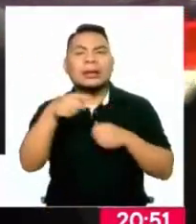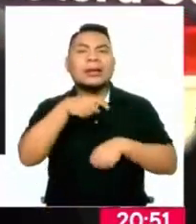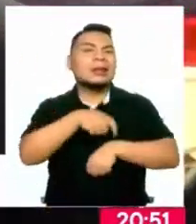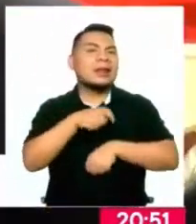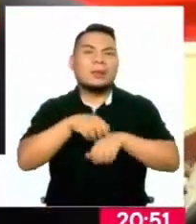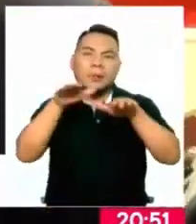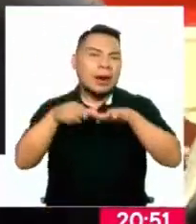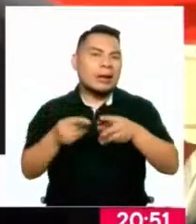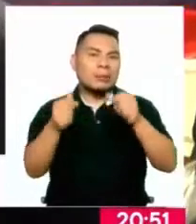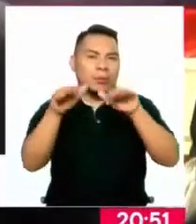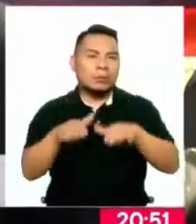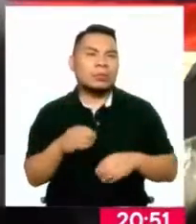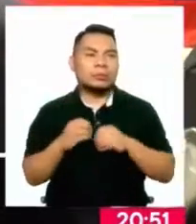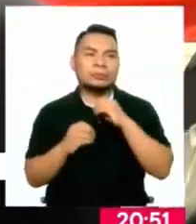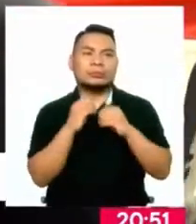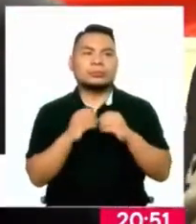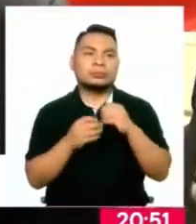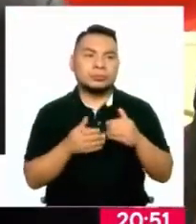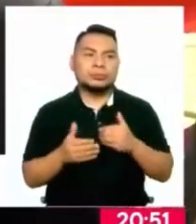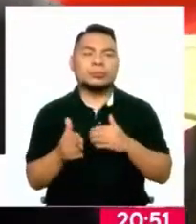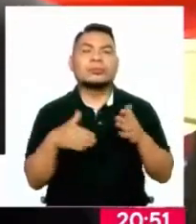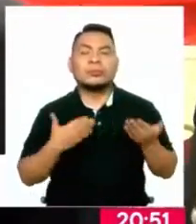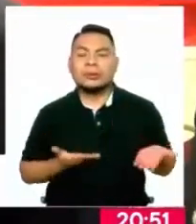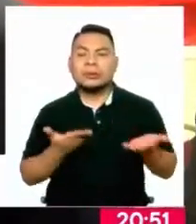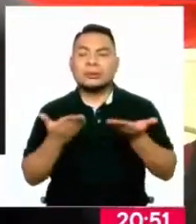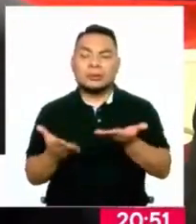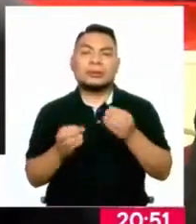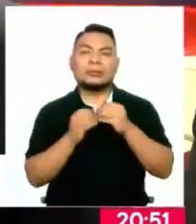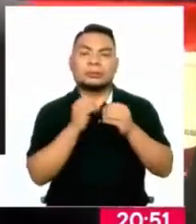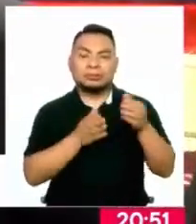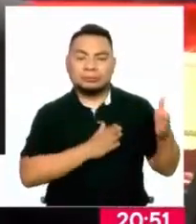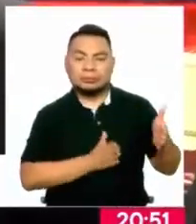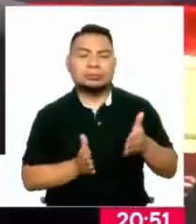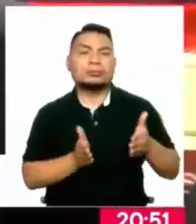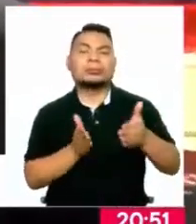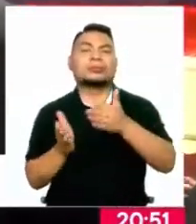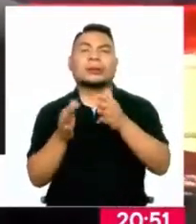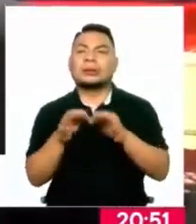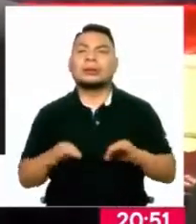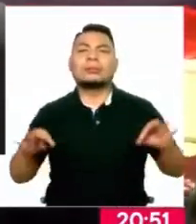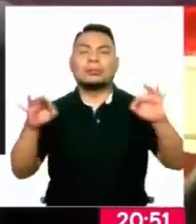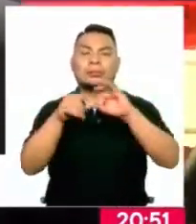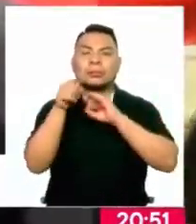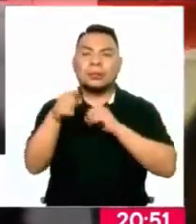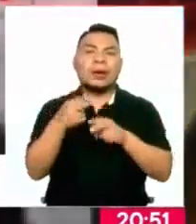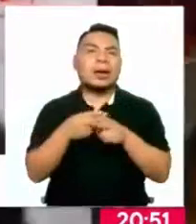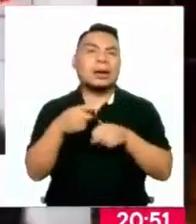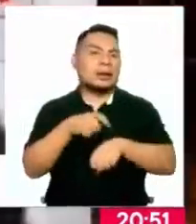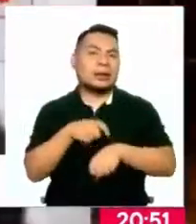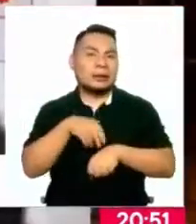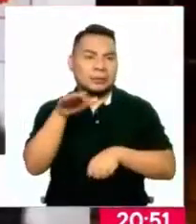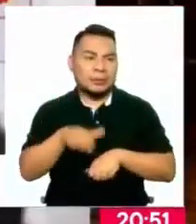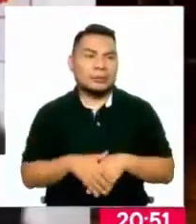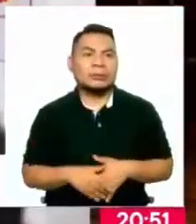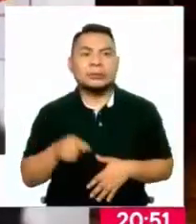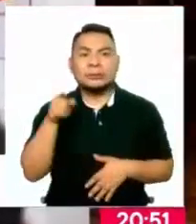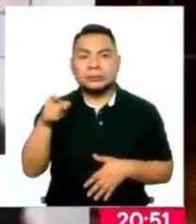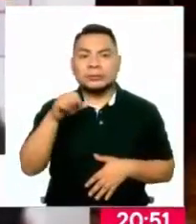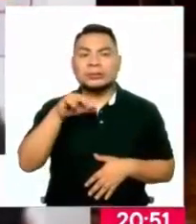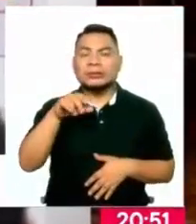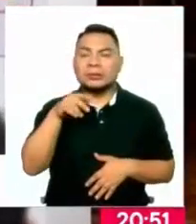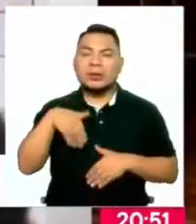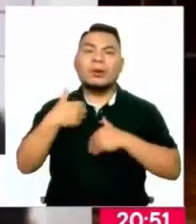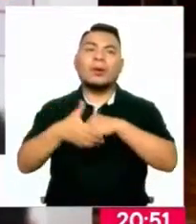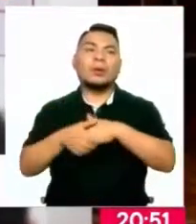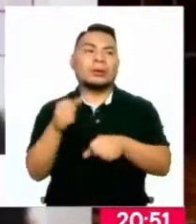los tiempos a fin de que de esa manera podamos entregar esta carretera tan importante en el breve plazo. Silva Villegas